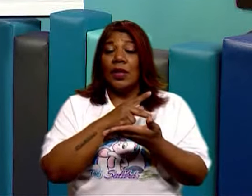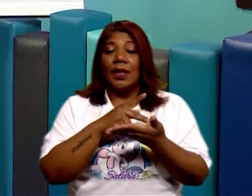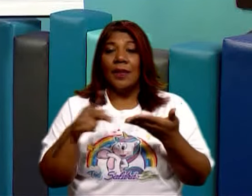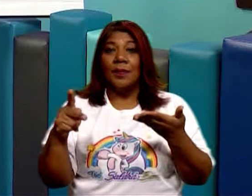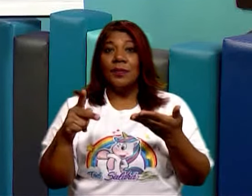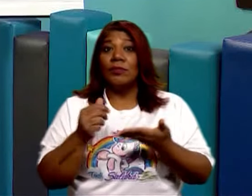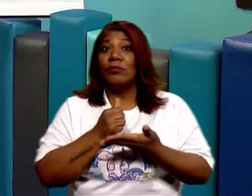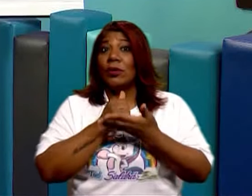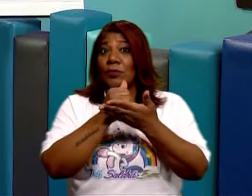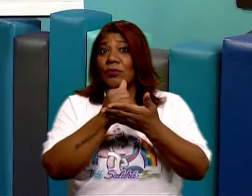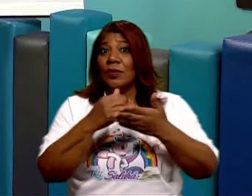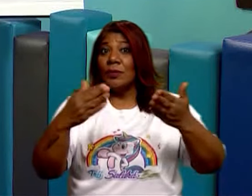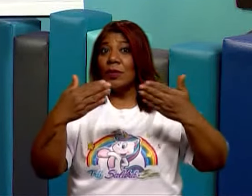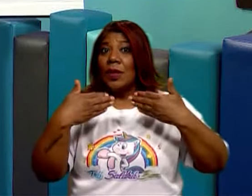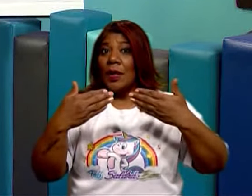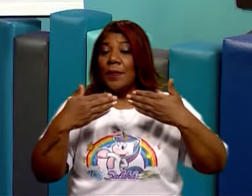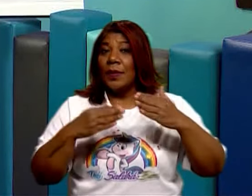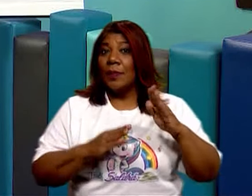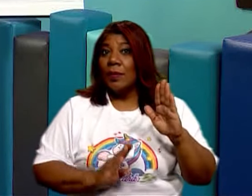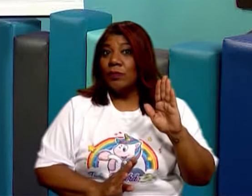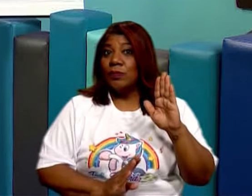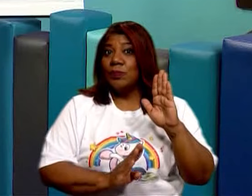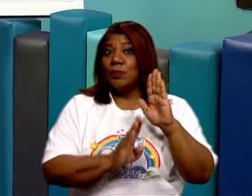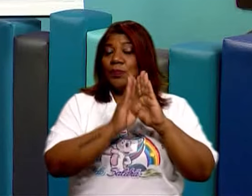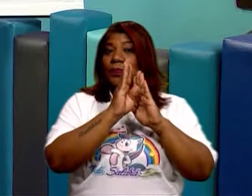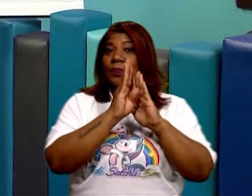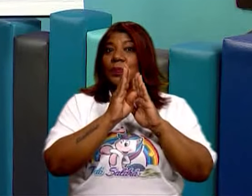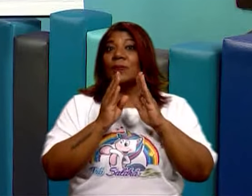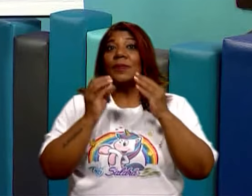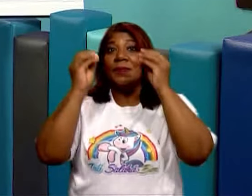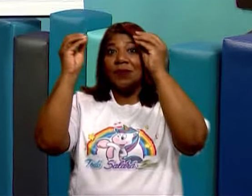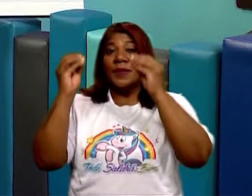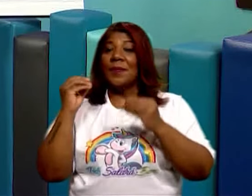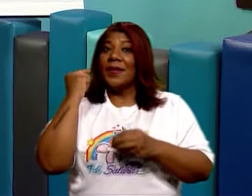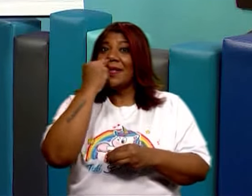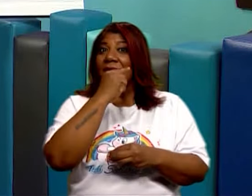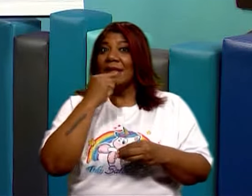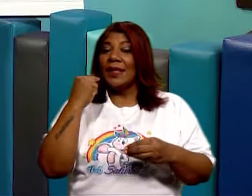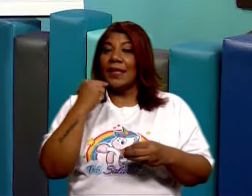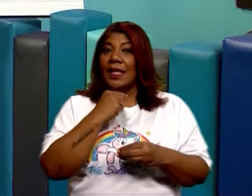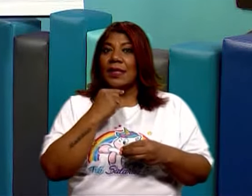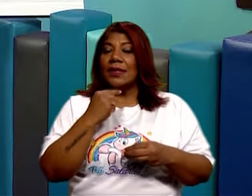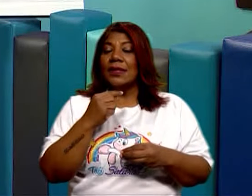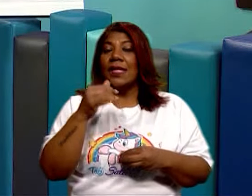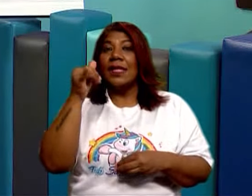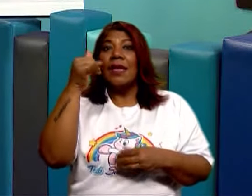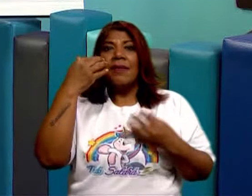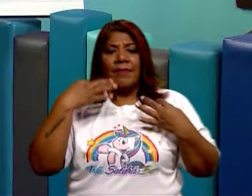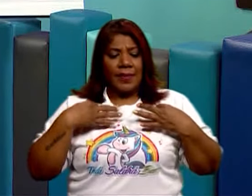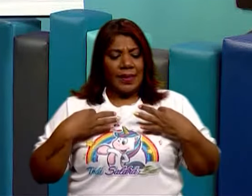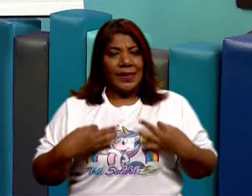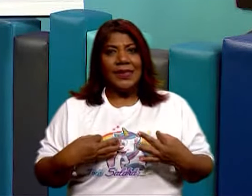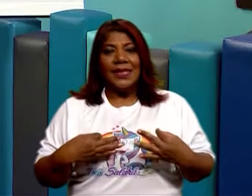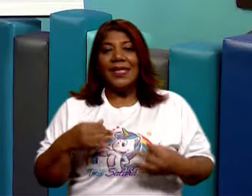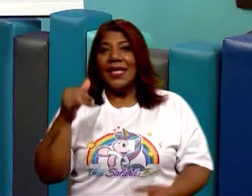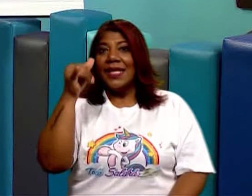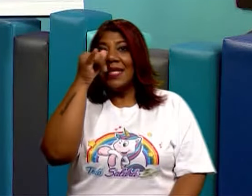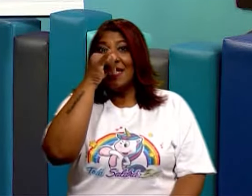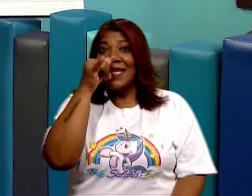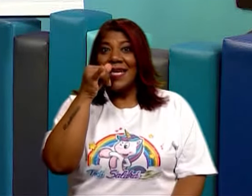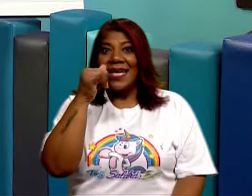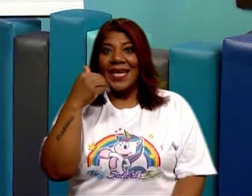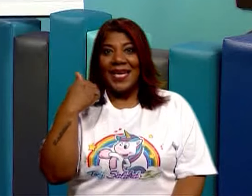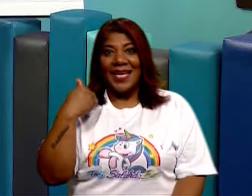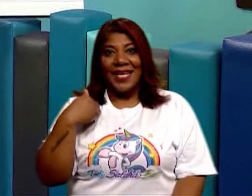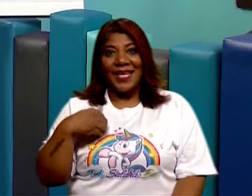adelante. Y hoy le estoy rindiendo homenaje a los ingenieros e ingenieras de